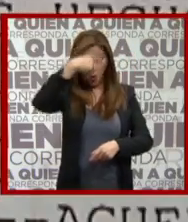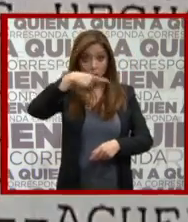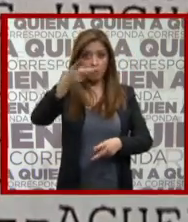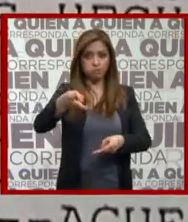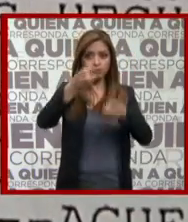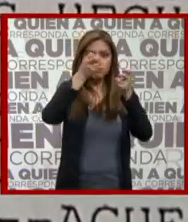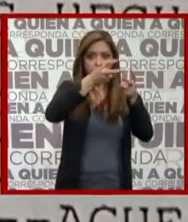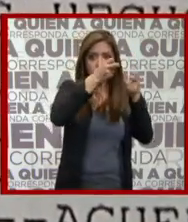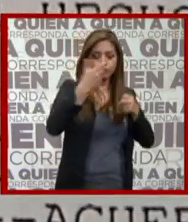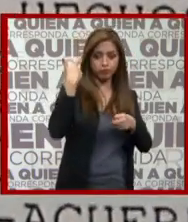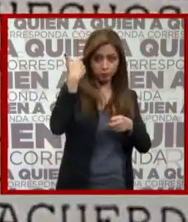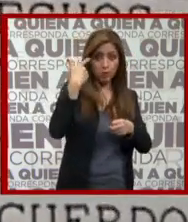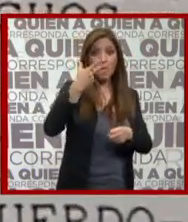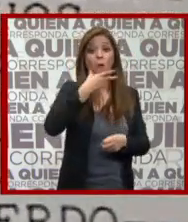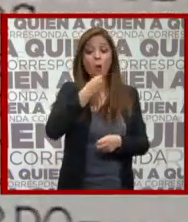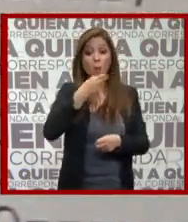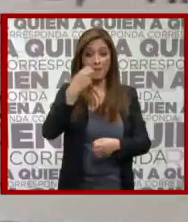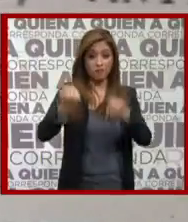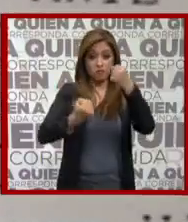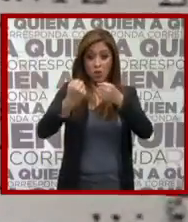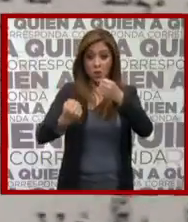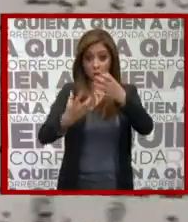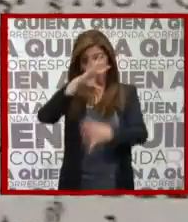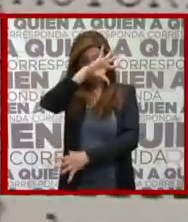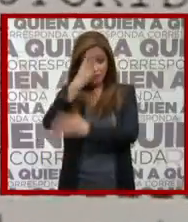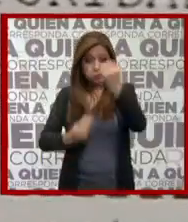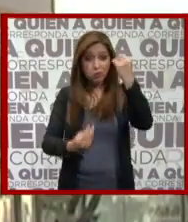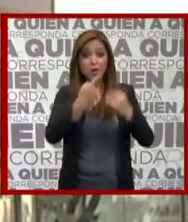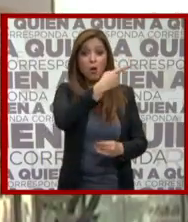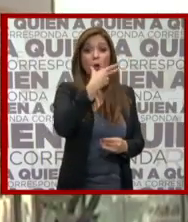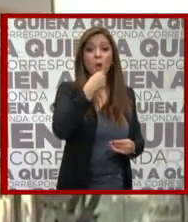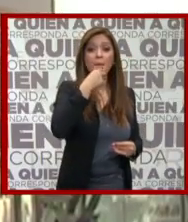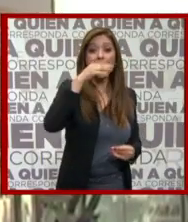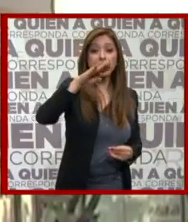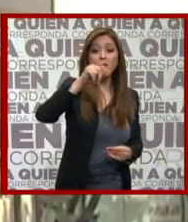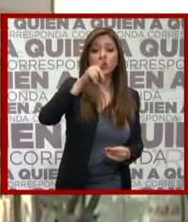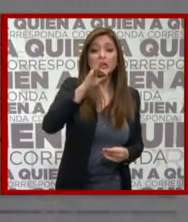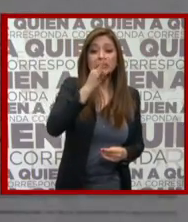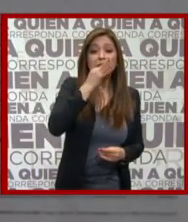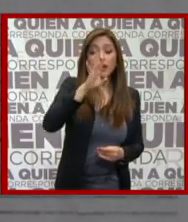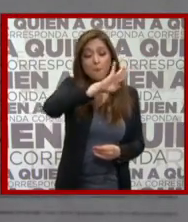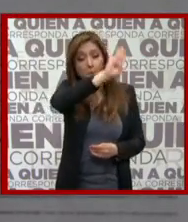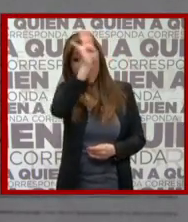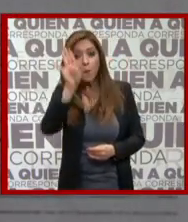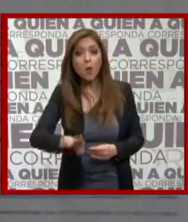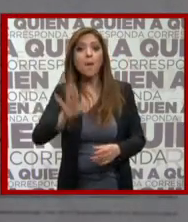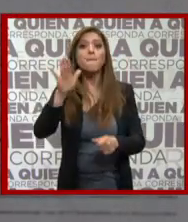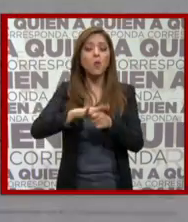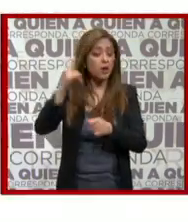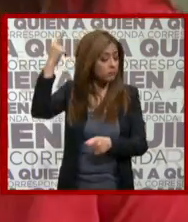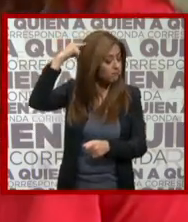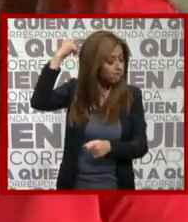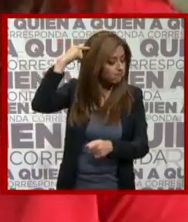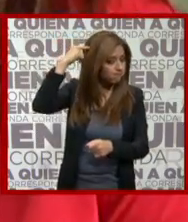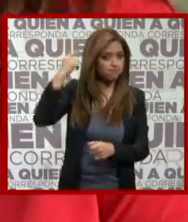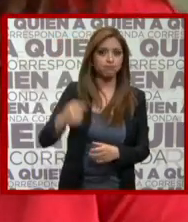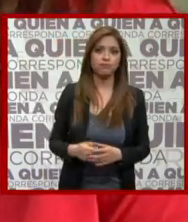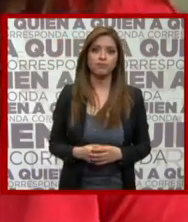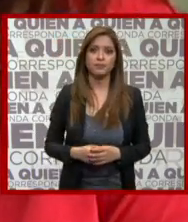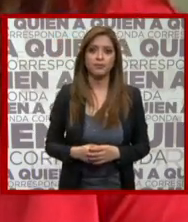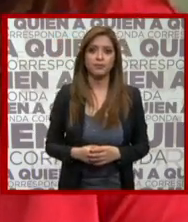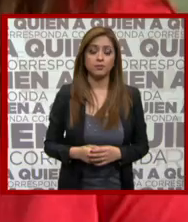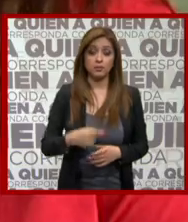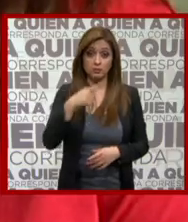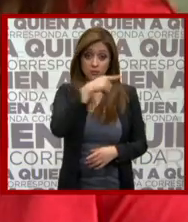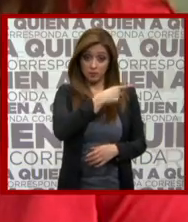puente. El conductor se dio a la fuga y Mauricio casi muere en el hospital de Joco debido a un traumatismo craneoencefálico. Que estaba muy grave, que de hecho él